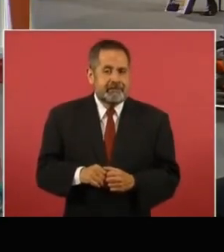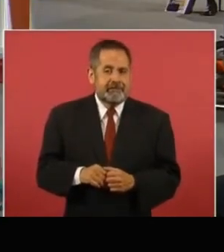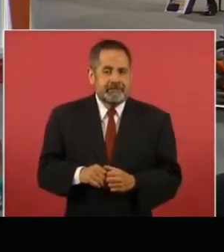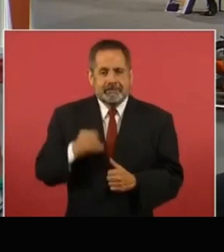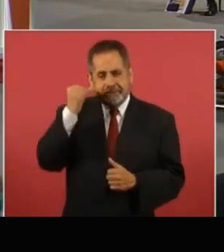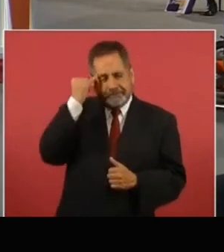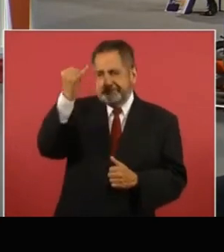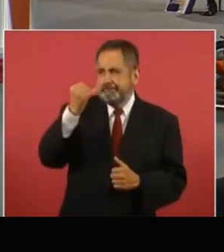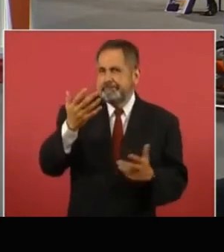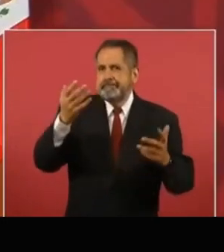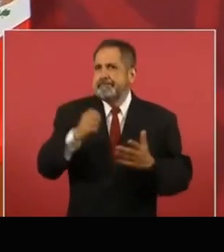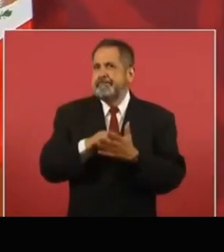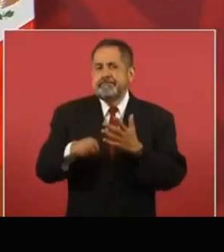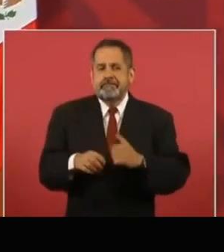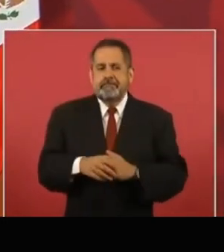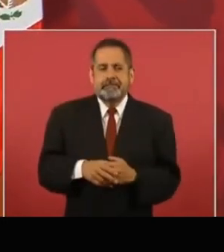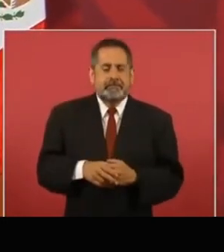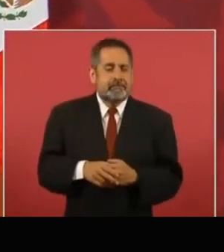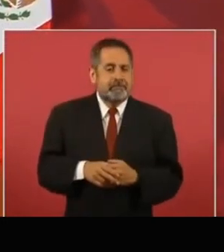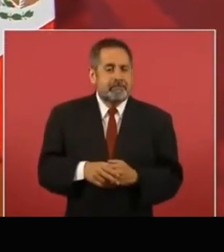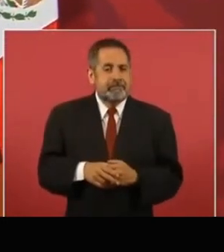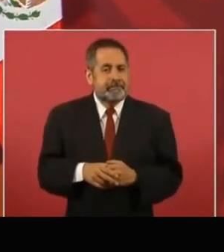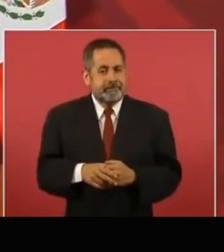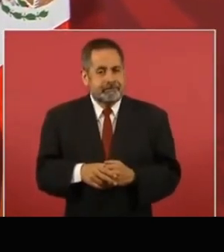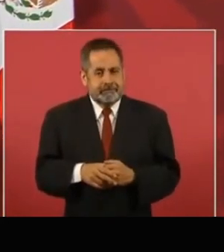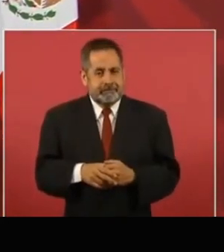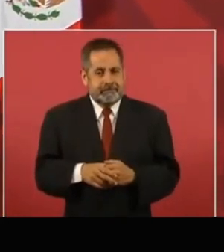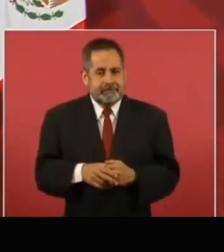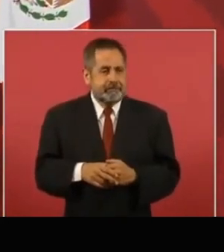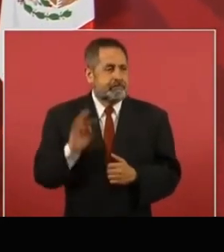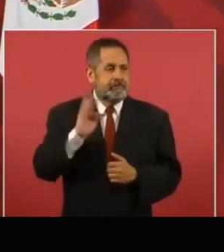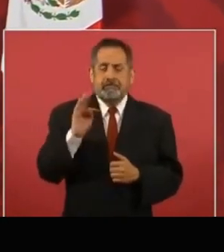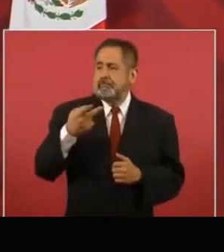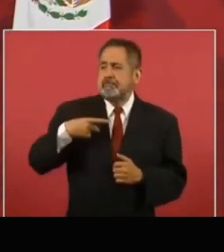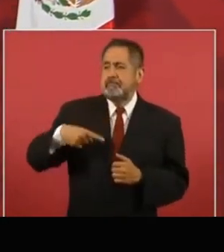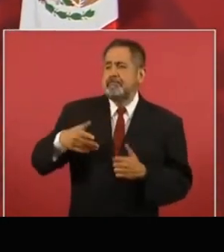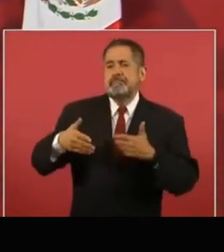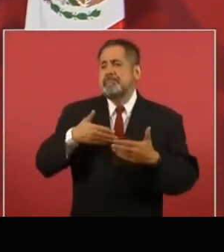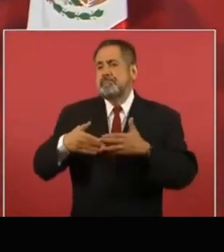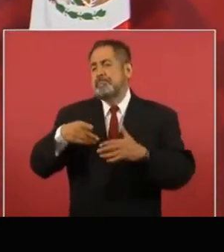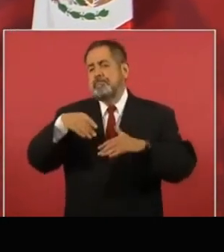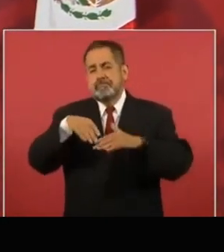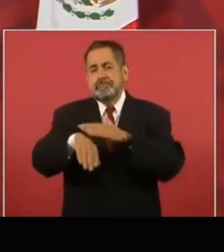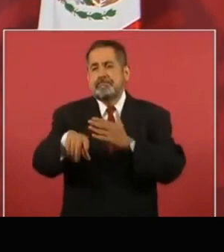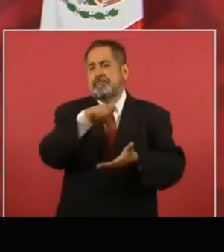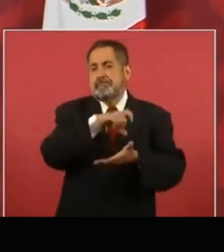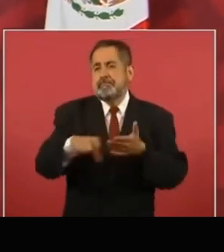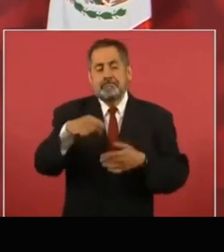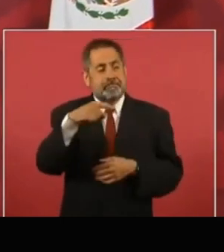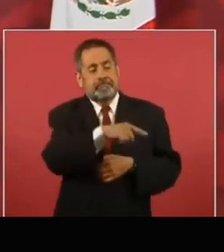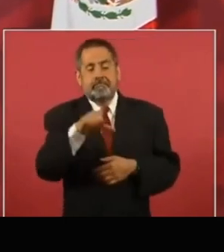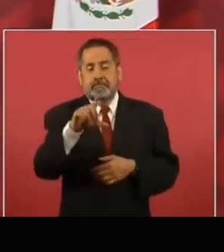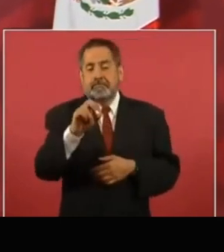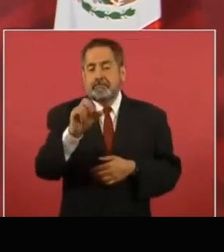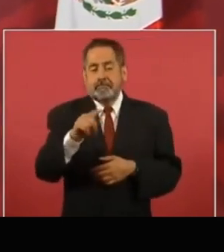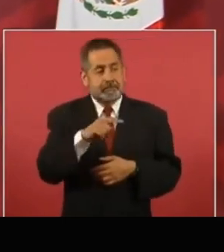alguien se encontrará de shopping a lo de mola